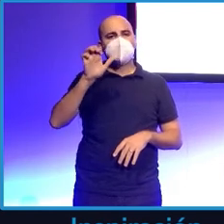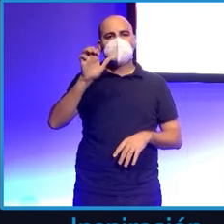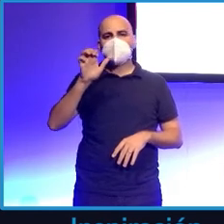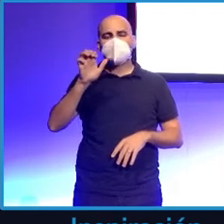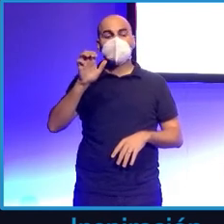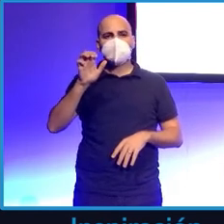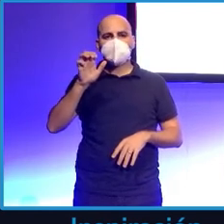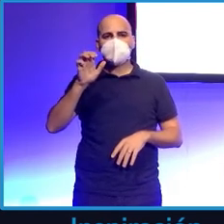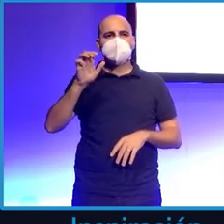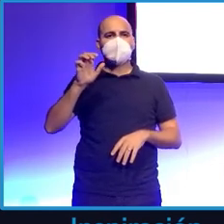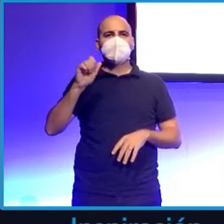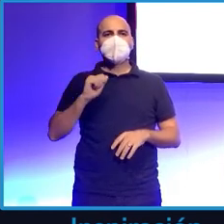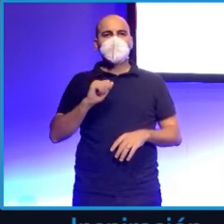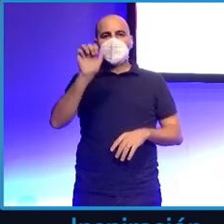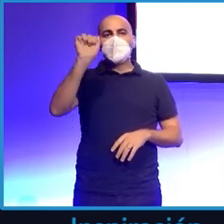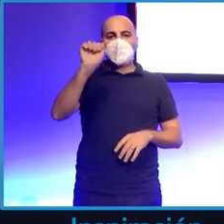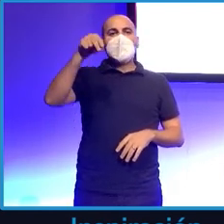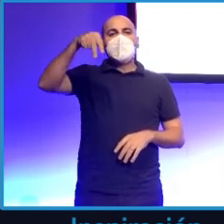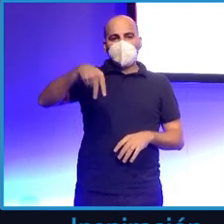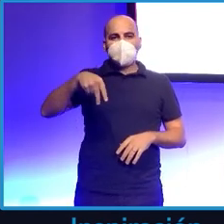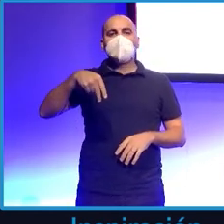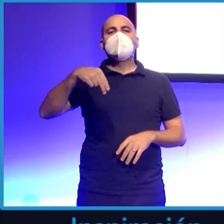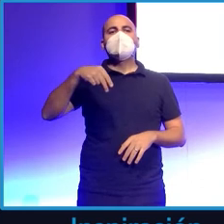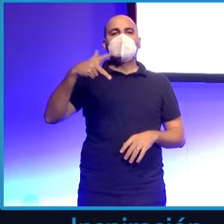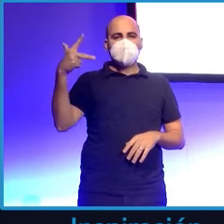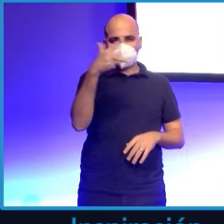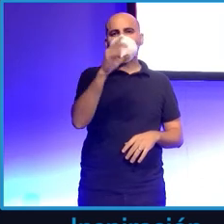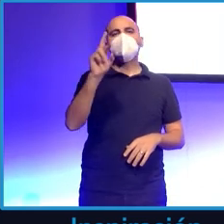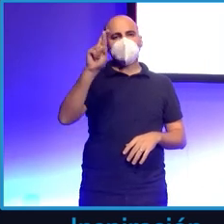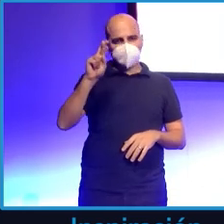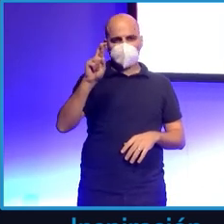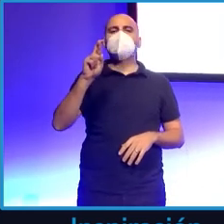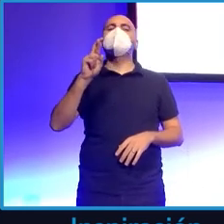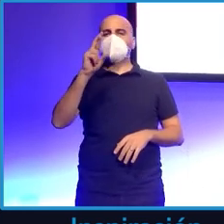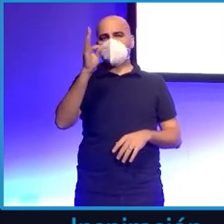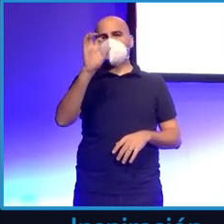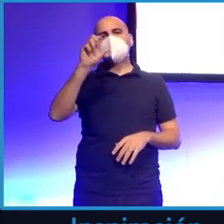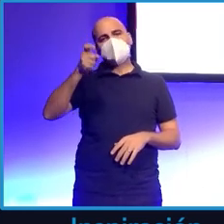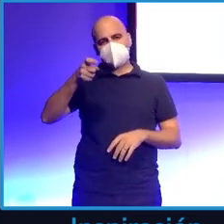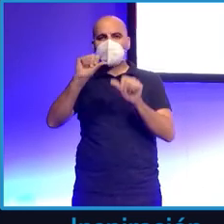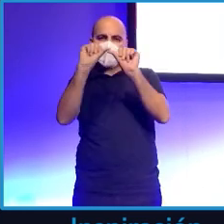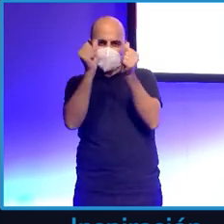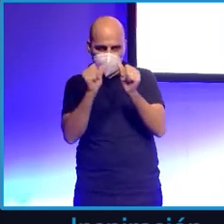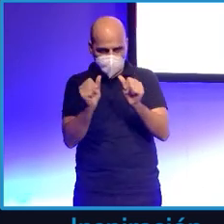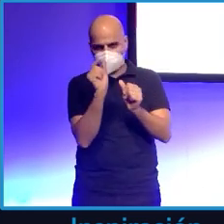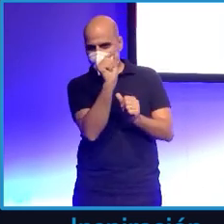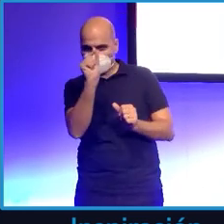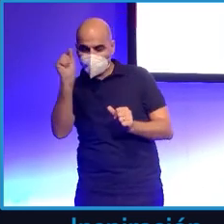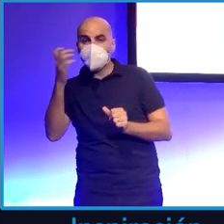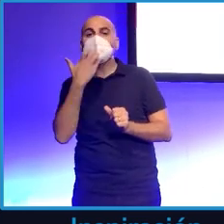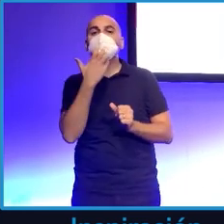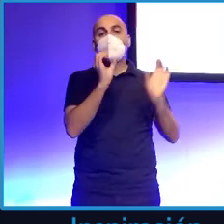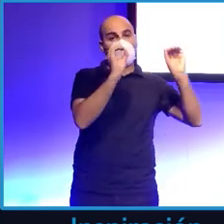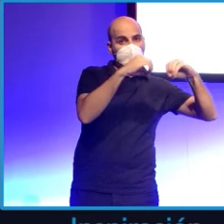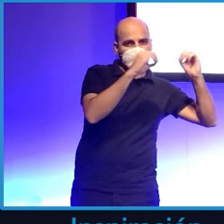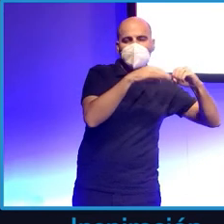esos cambios si queremos posicionar comida de perros como he dicho antes hay sinónimos google pensad que tiene todo tipo de servicios tiene